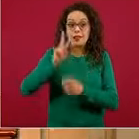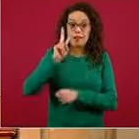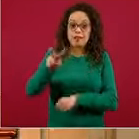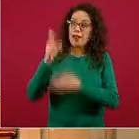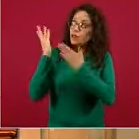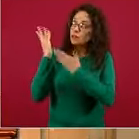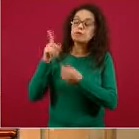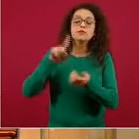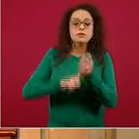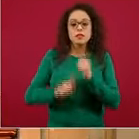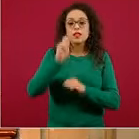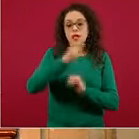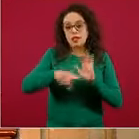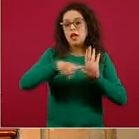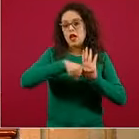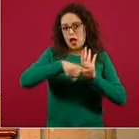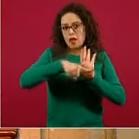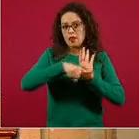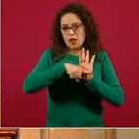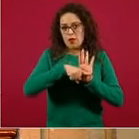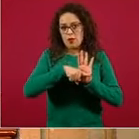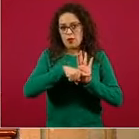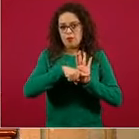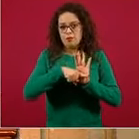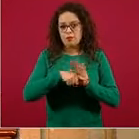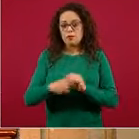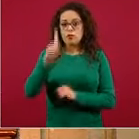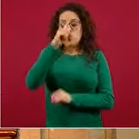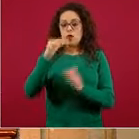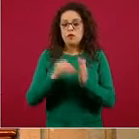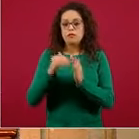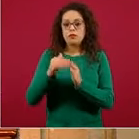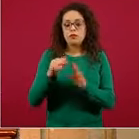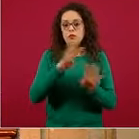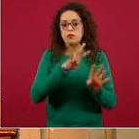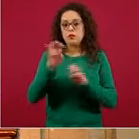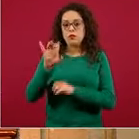dieron negativo a la prueba, y son